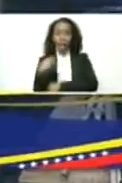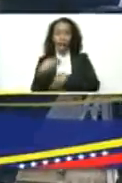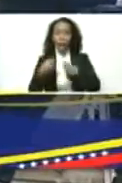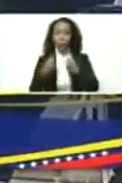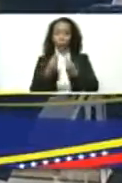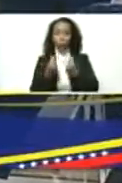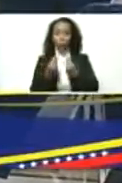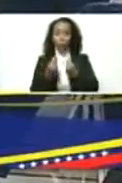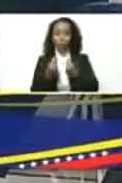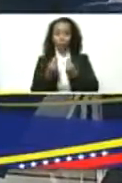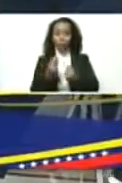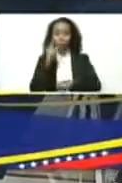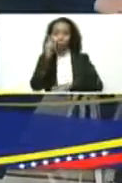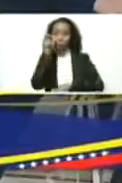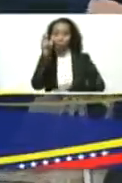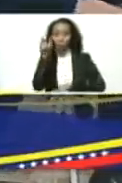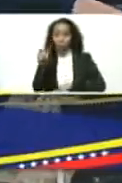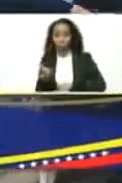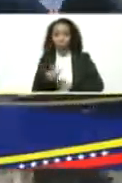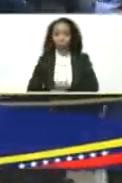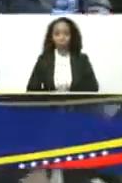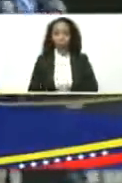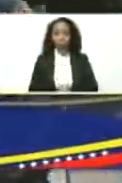Economía, Ricardo Sánchez,